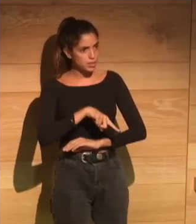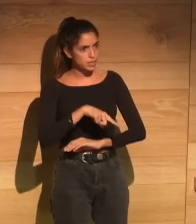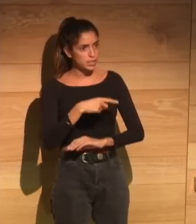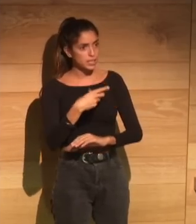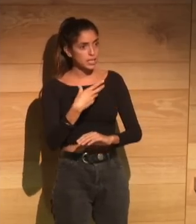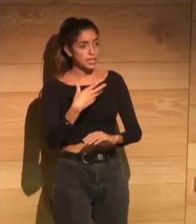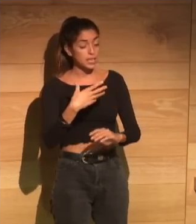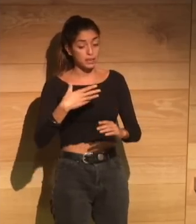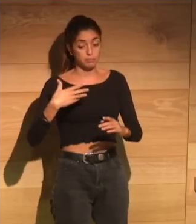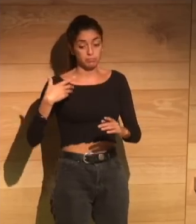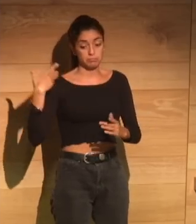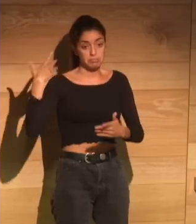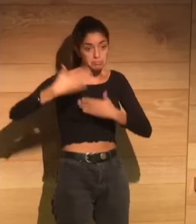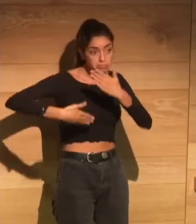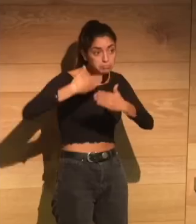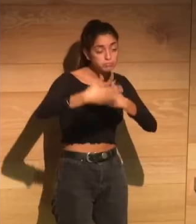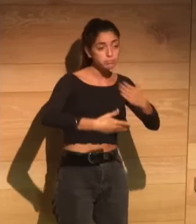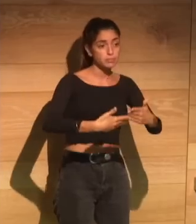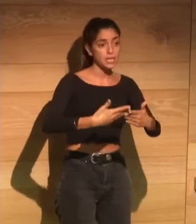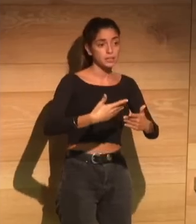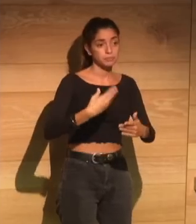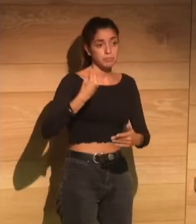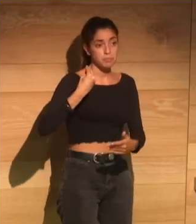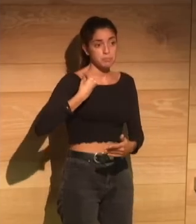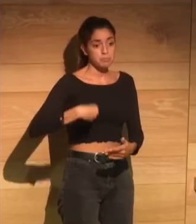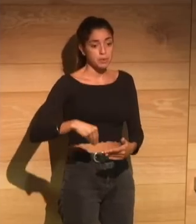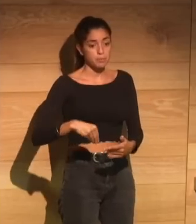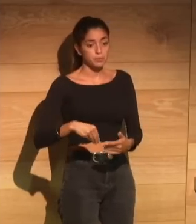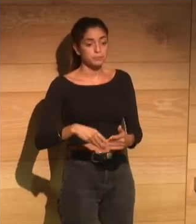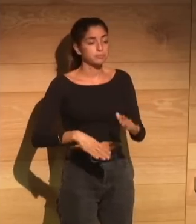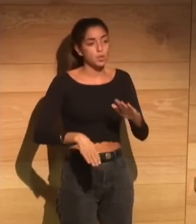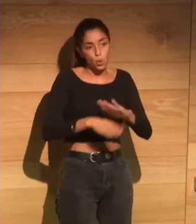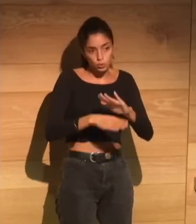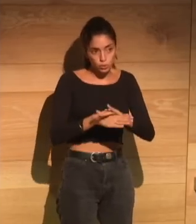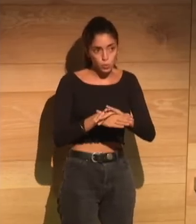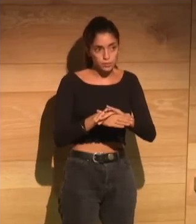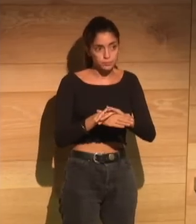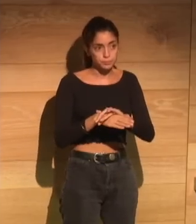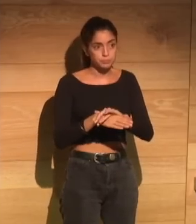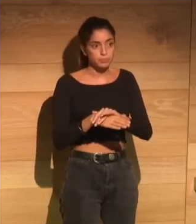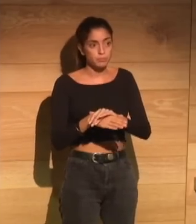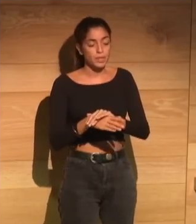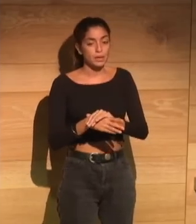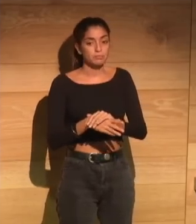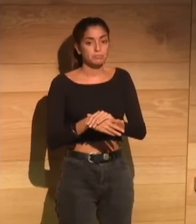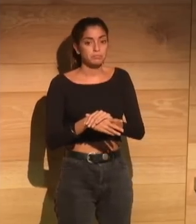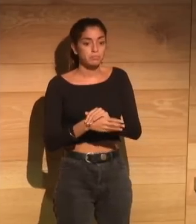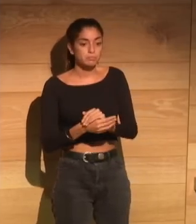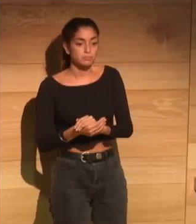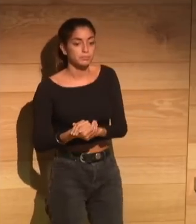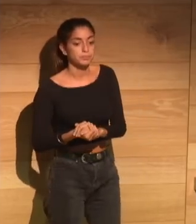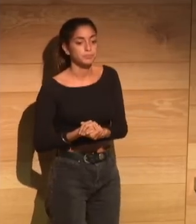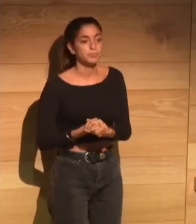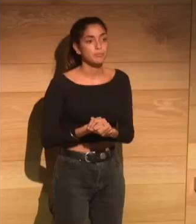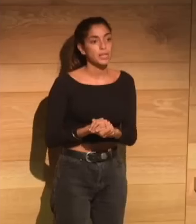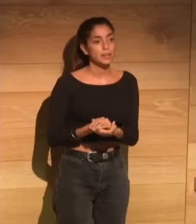Que se ha mantenido a lo largo del tiempo. Es como esas viejas leyes de Newton, algunas de las cuales se han rebasado y se han